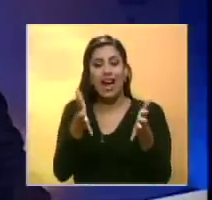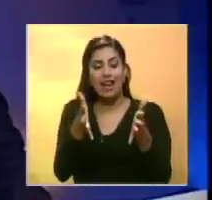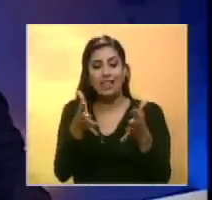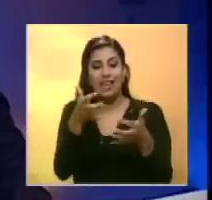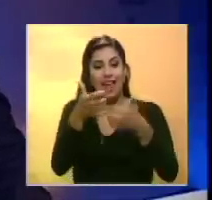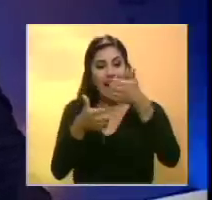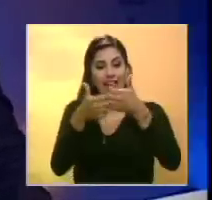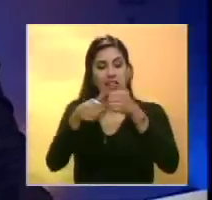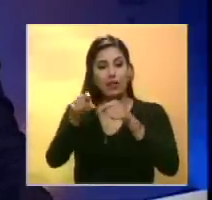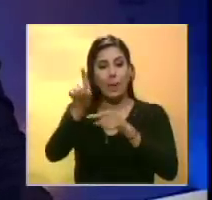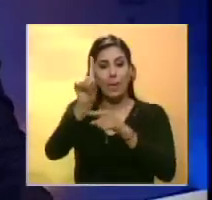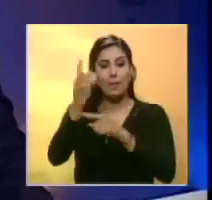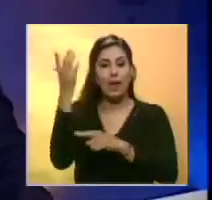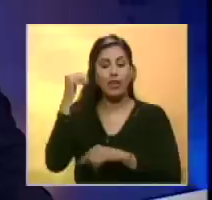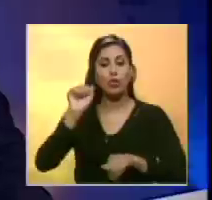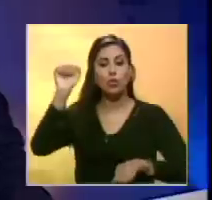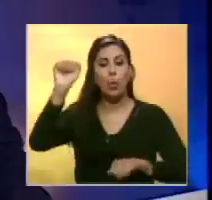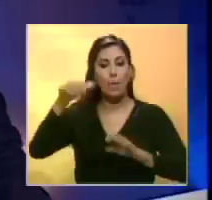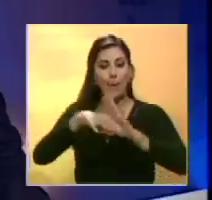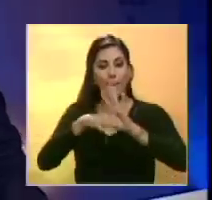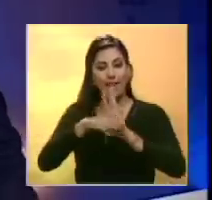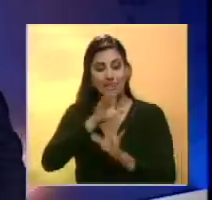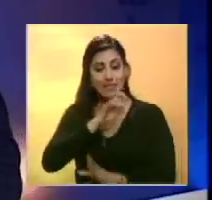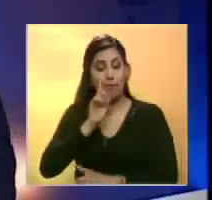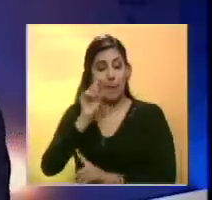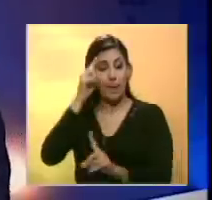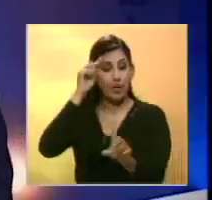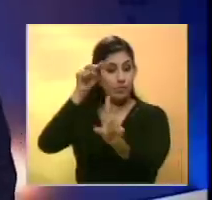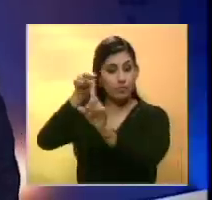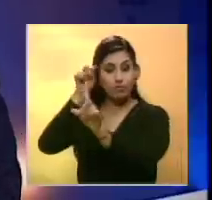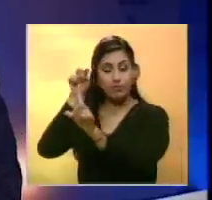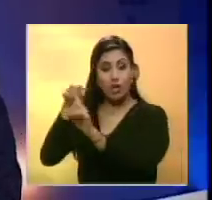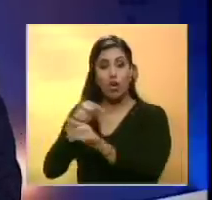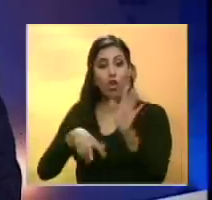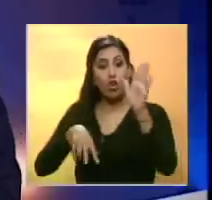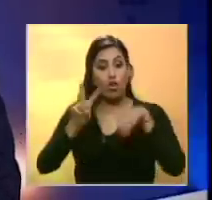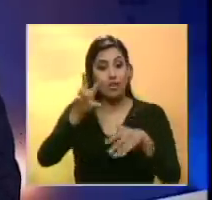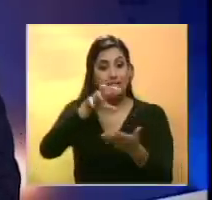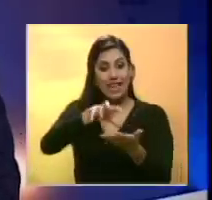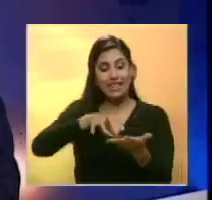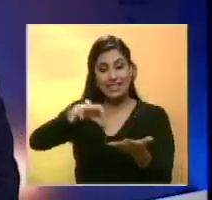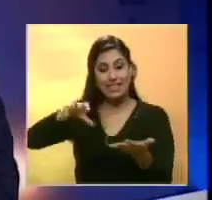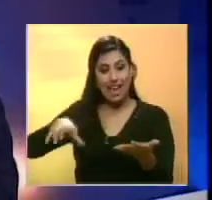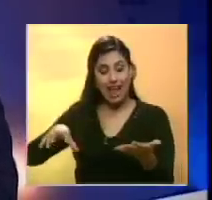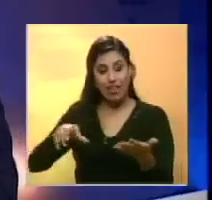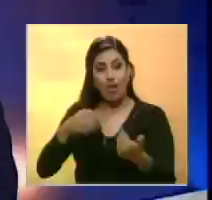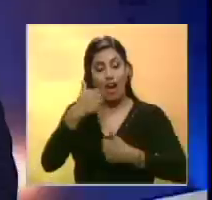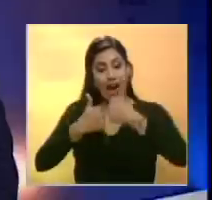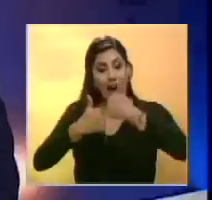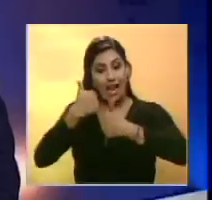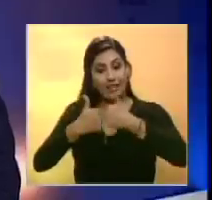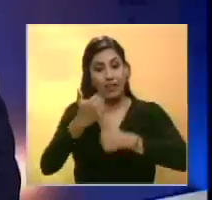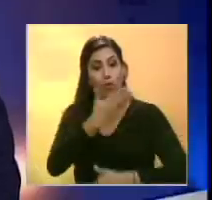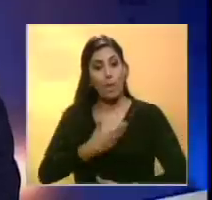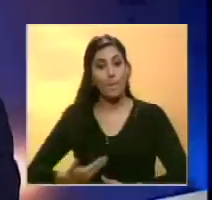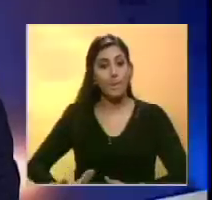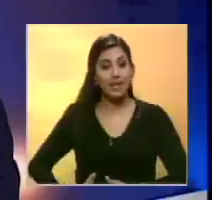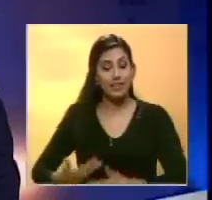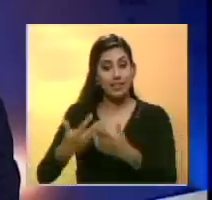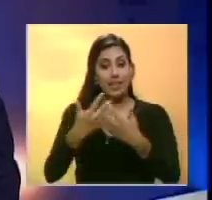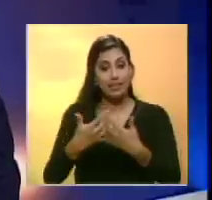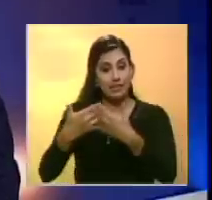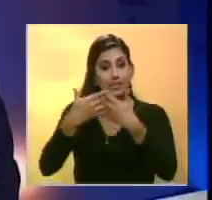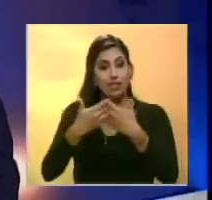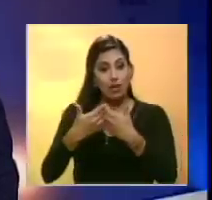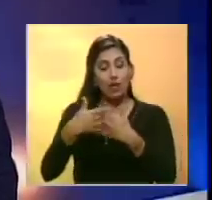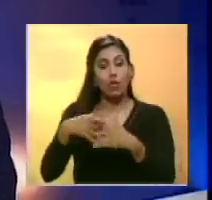primarias del supermartes. Según las primeras proyecciones de una jornada con 12 estados en juego hacia las candidaturas a las presidenciales